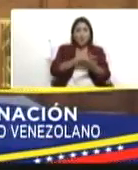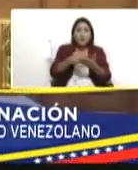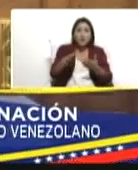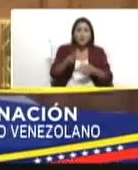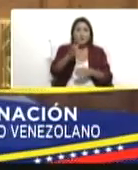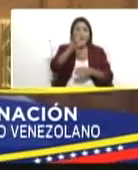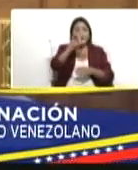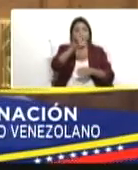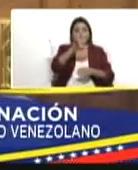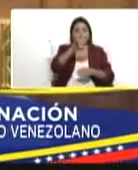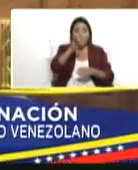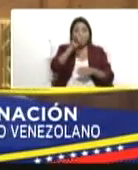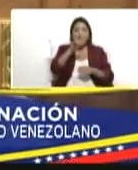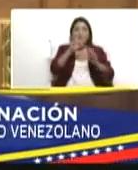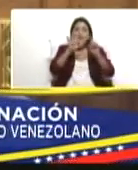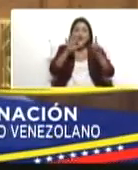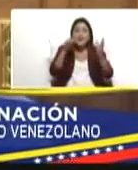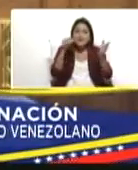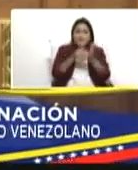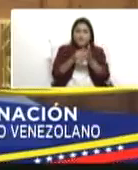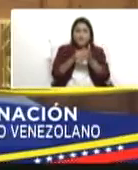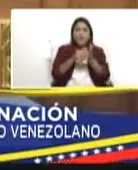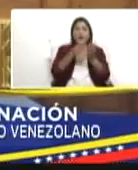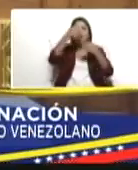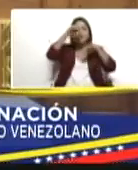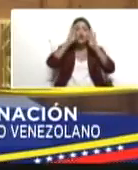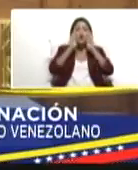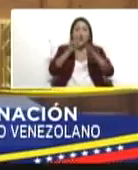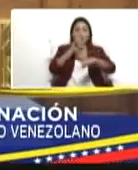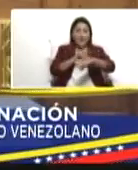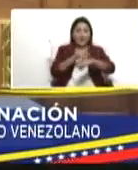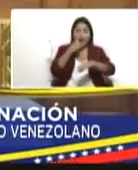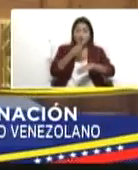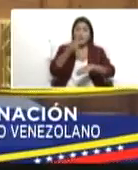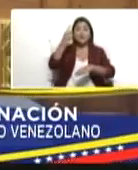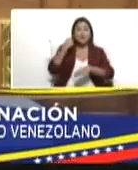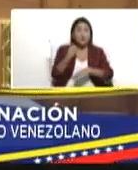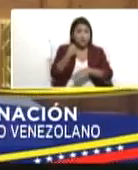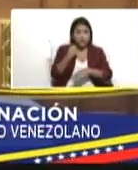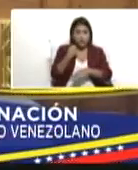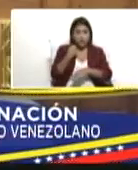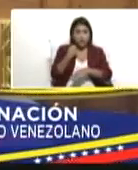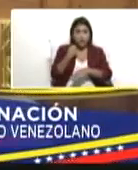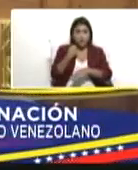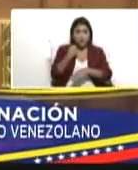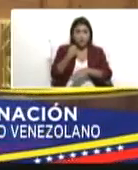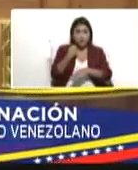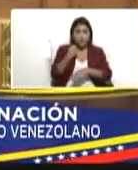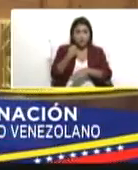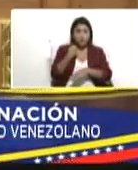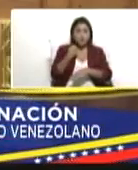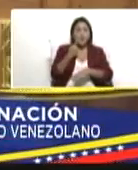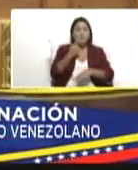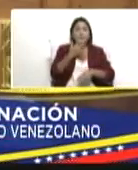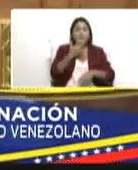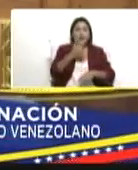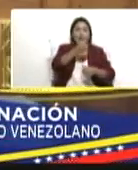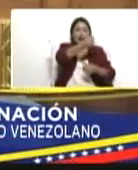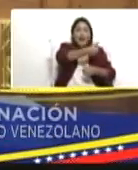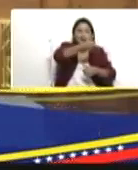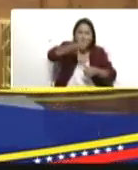24,3 26,000 consultas el año pasado si usted le pusiera a cada